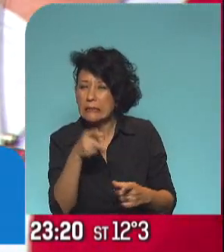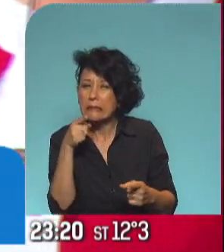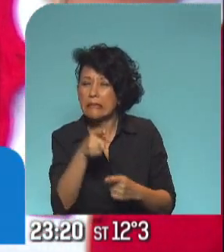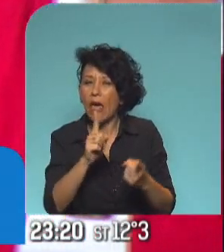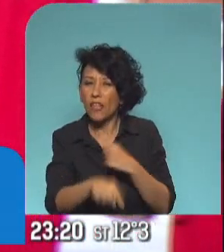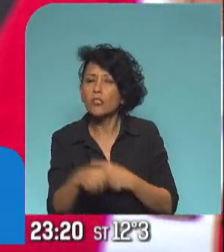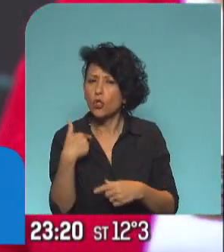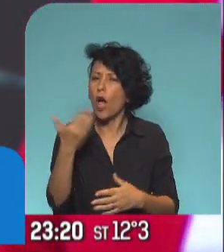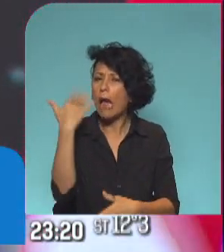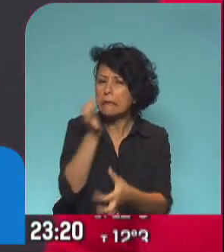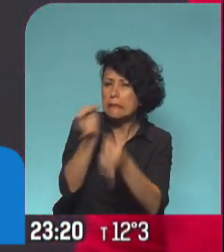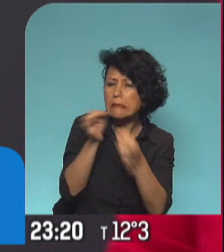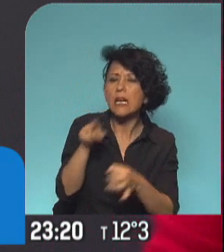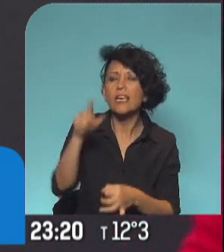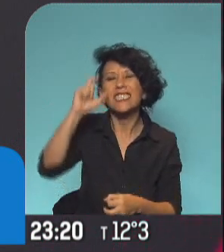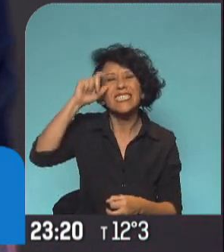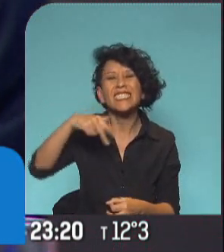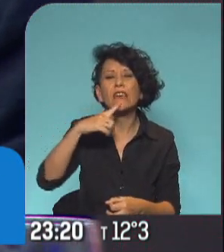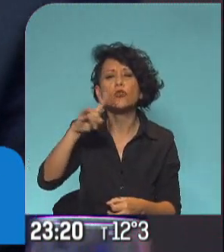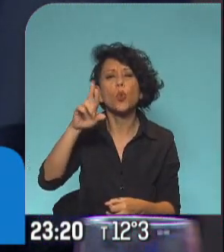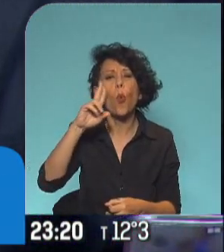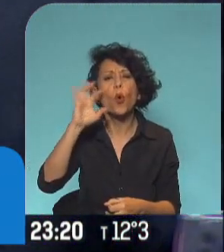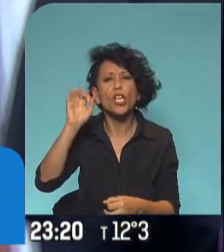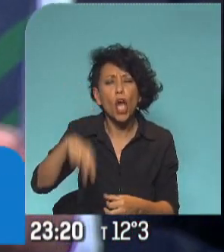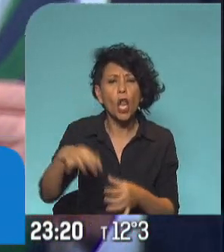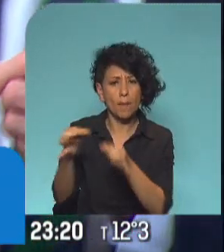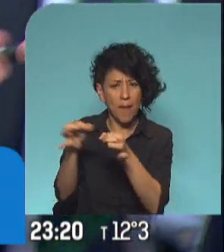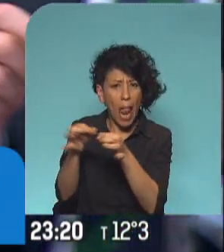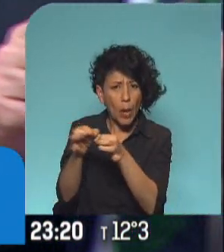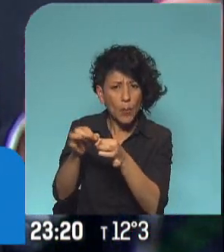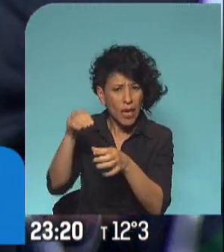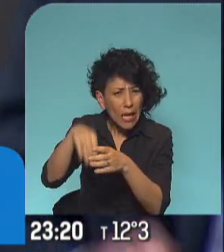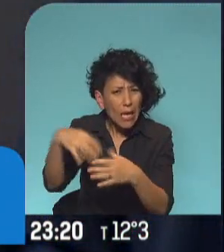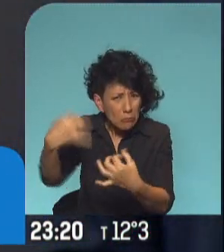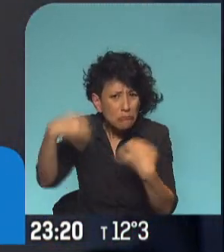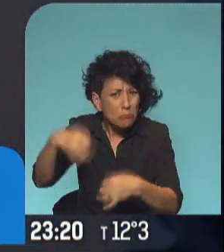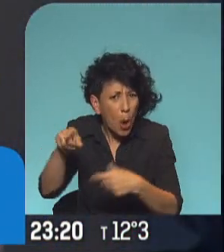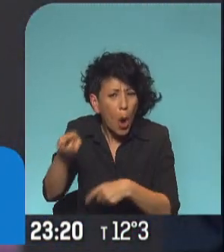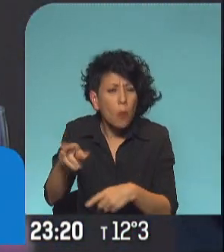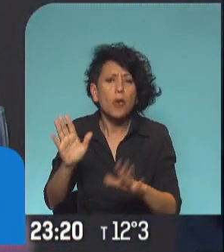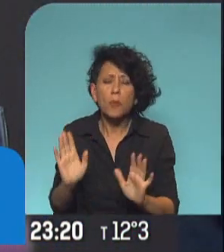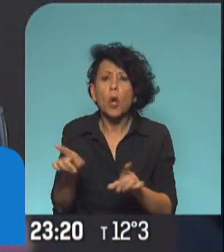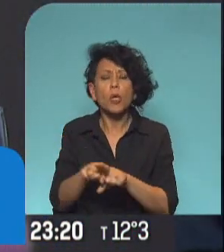como periodista a Gómez Centurión, héroe de Malvinas, condecorado con las mayores, y sin embargo fue bastante